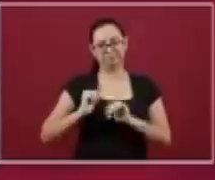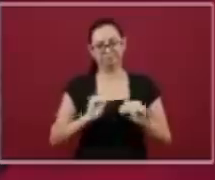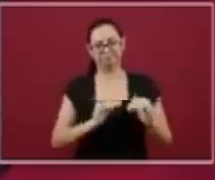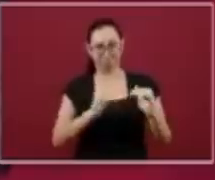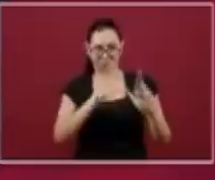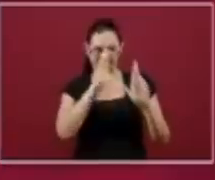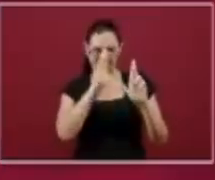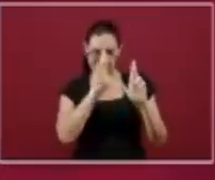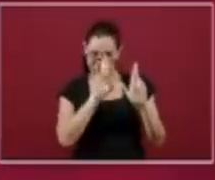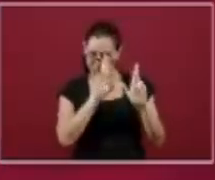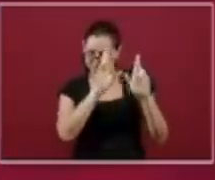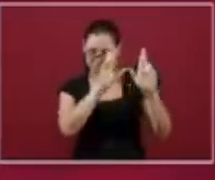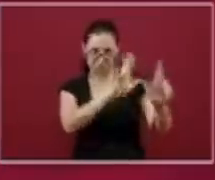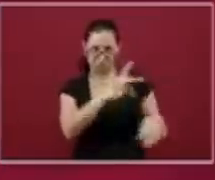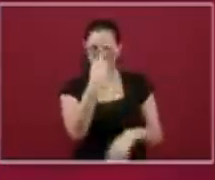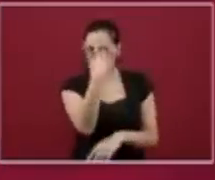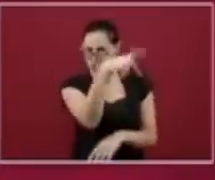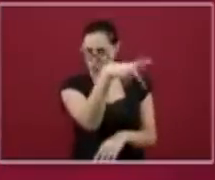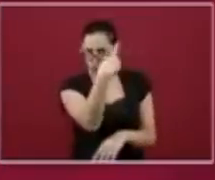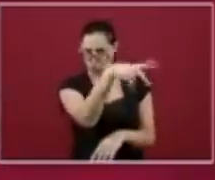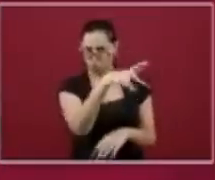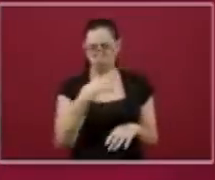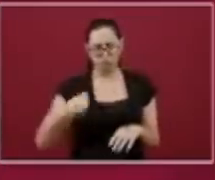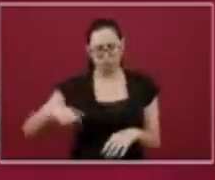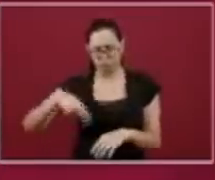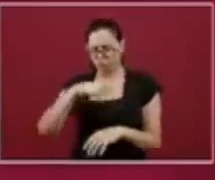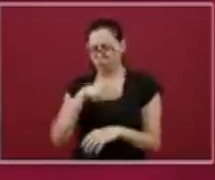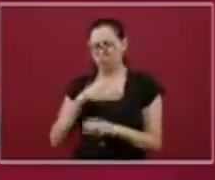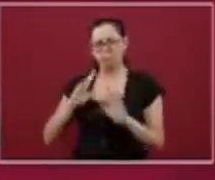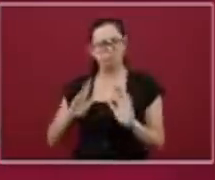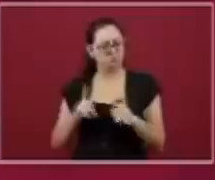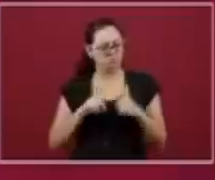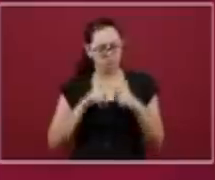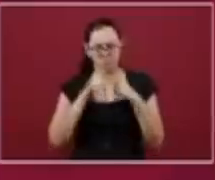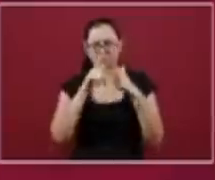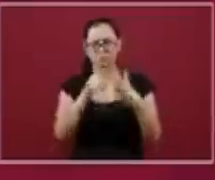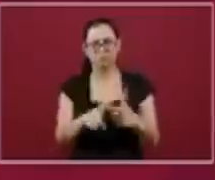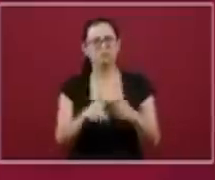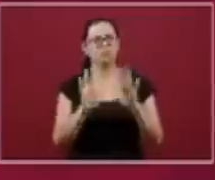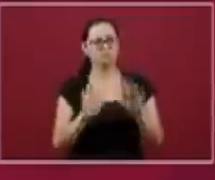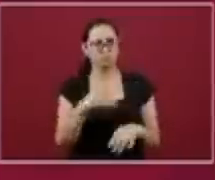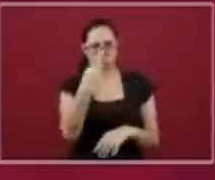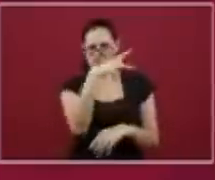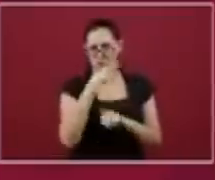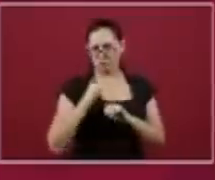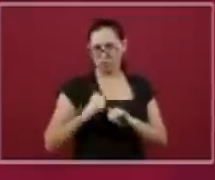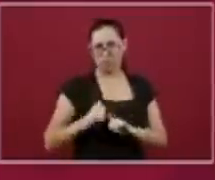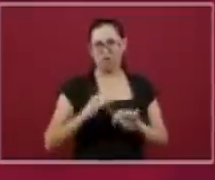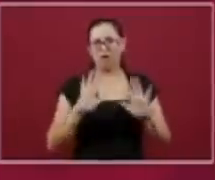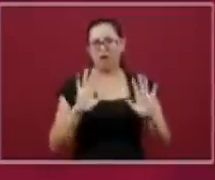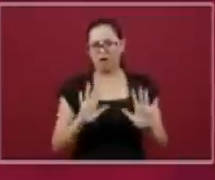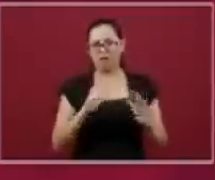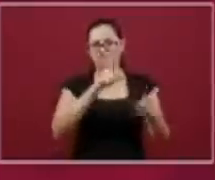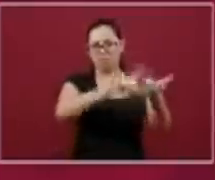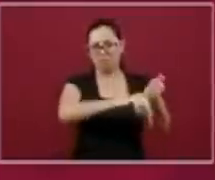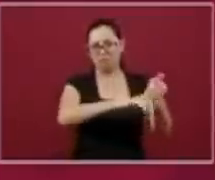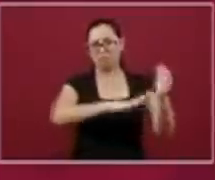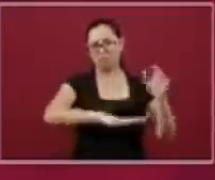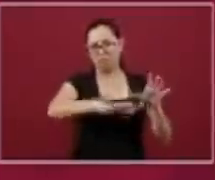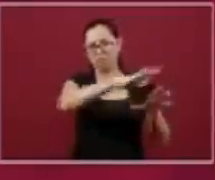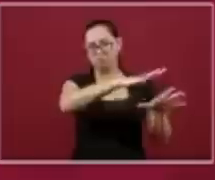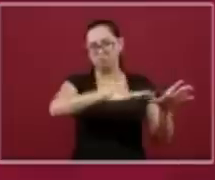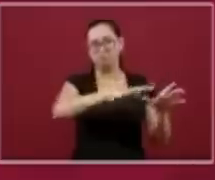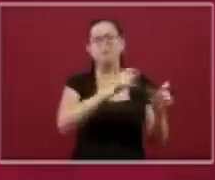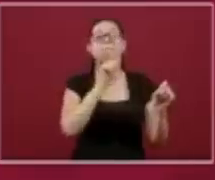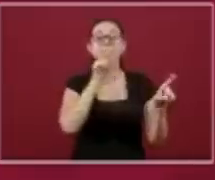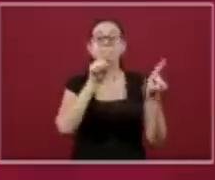Unidos, lo vamos a seguir haciendo de esa manera porque queremos que se respete